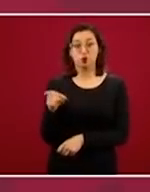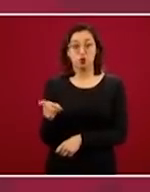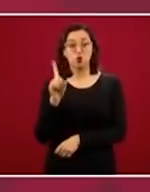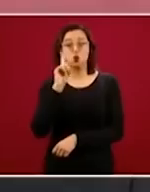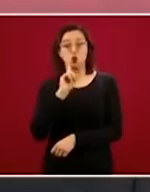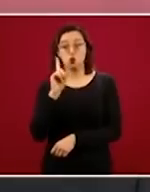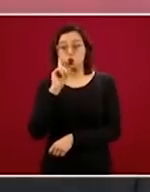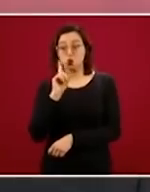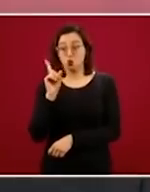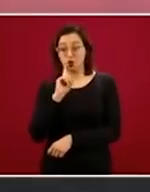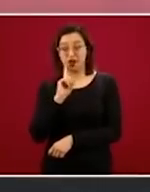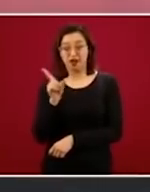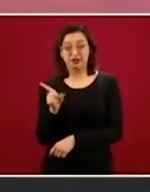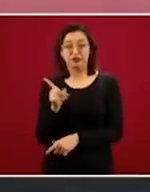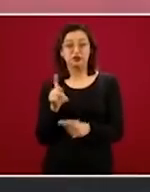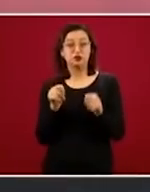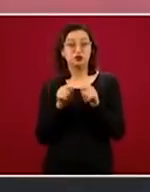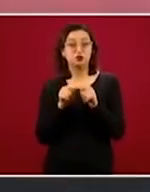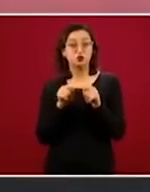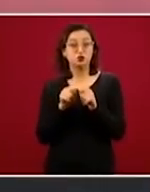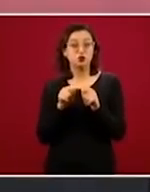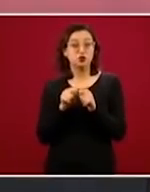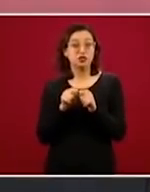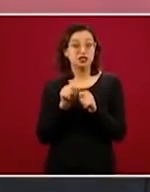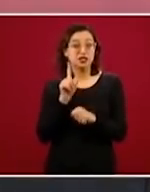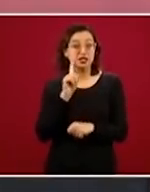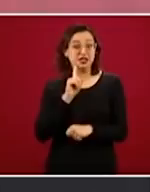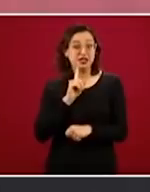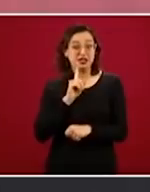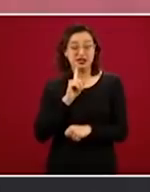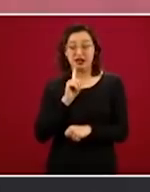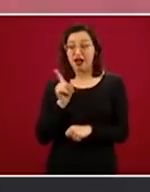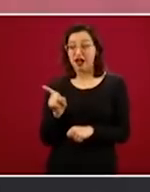día de una los implicados